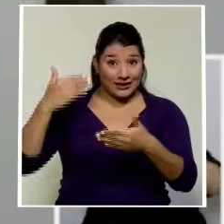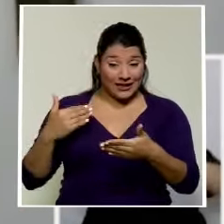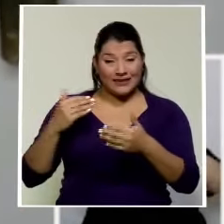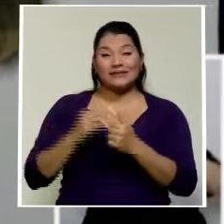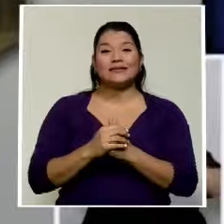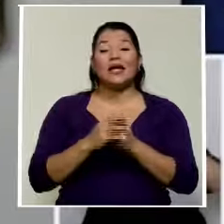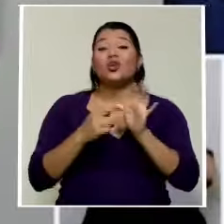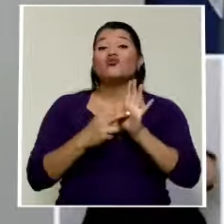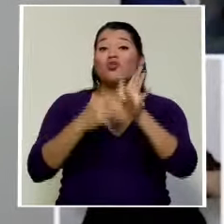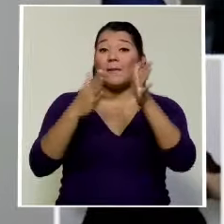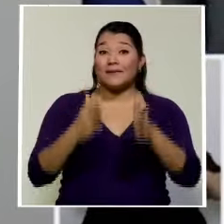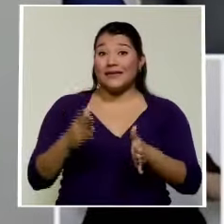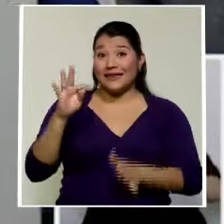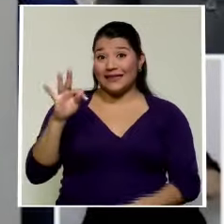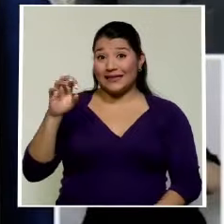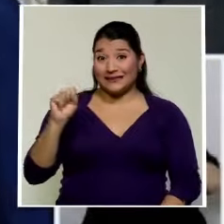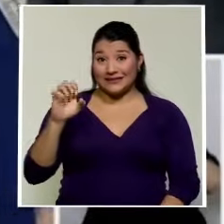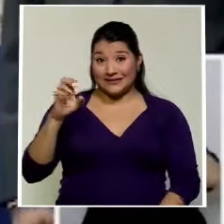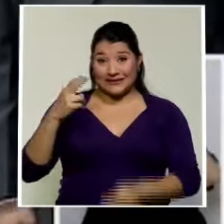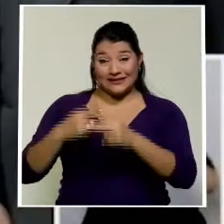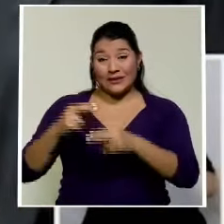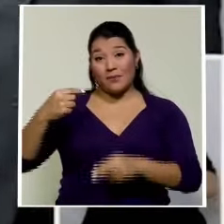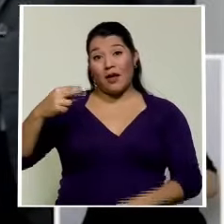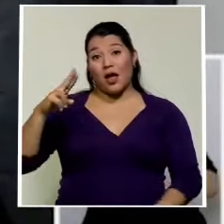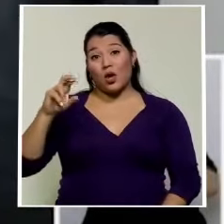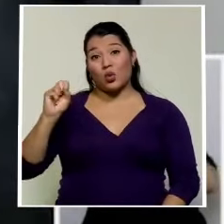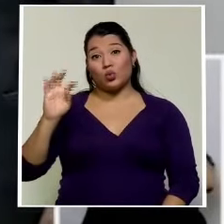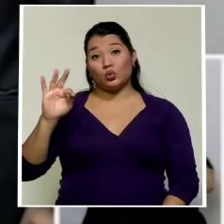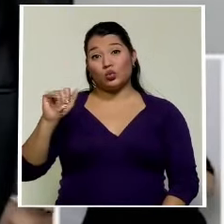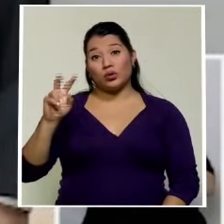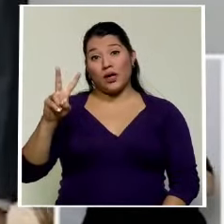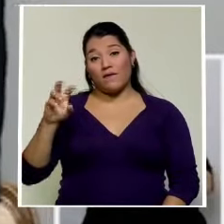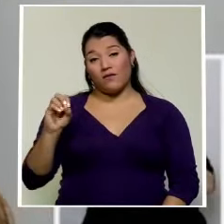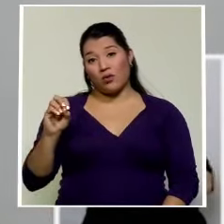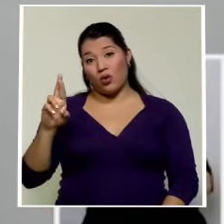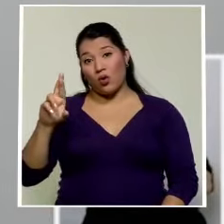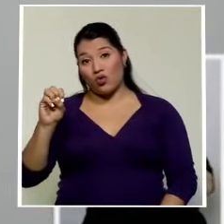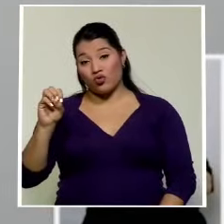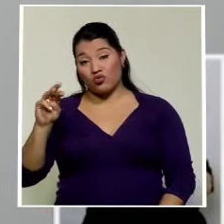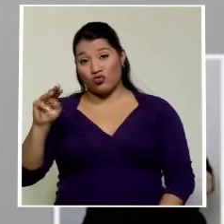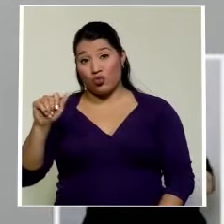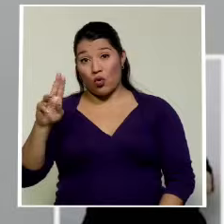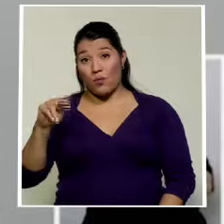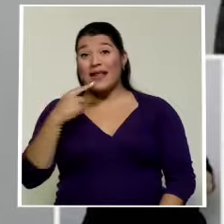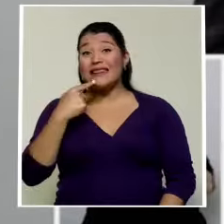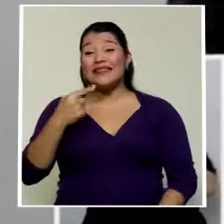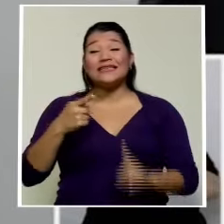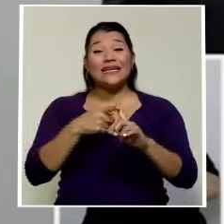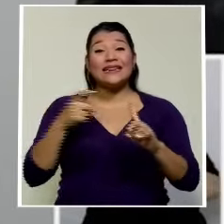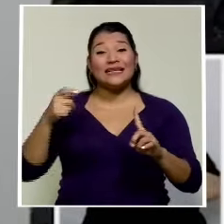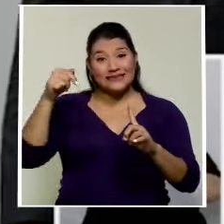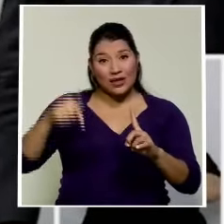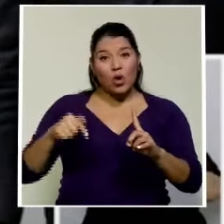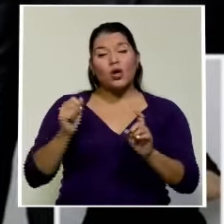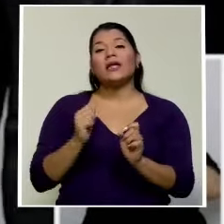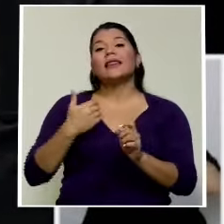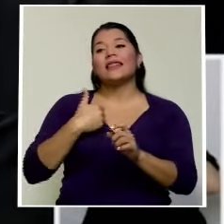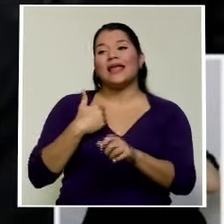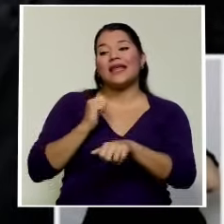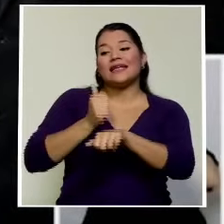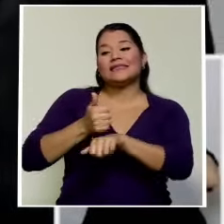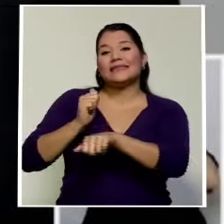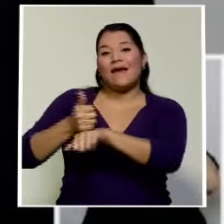del Tribunal Supremo de Elecciones, Gustavo Román, dijo que a partir de hoy se iniciarán una serie de fechas para trámites de los